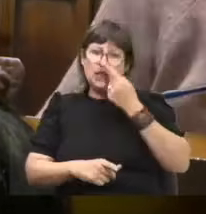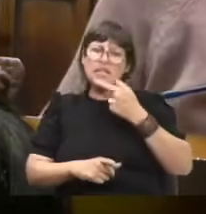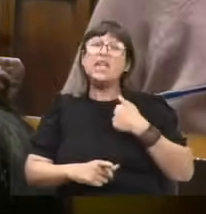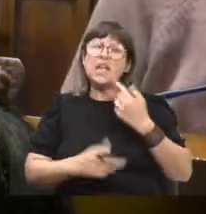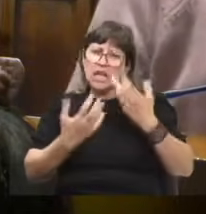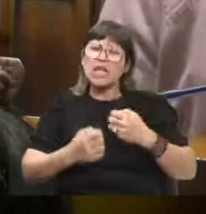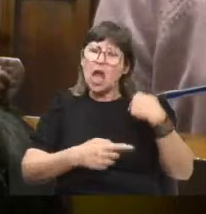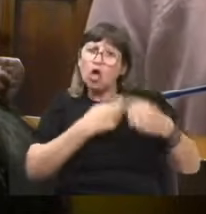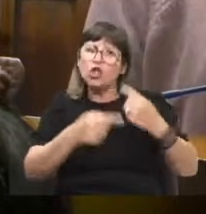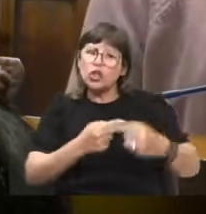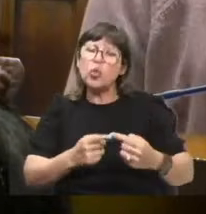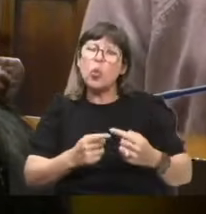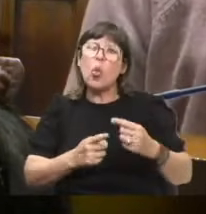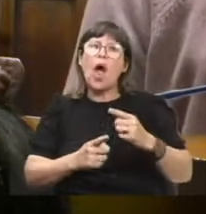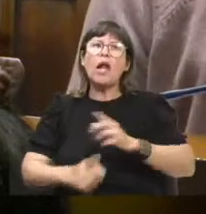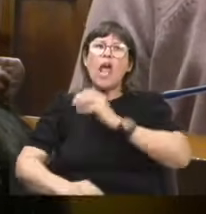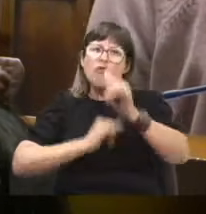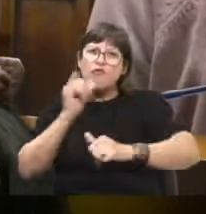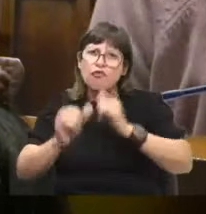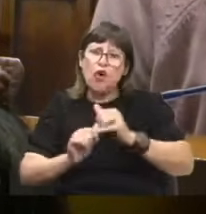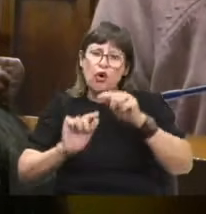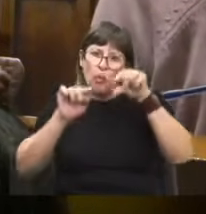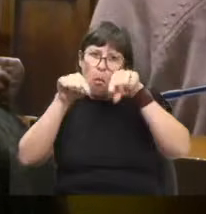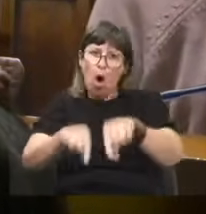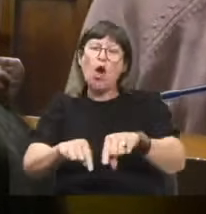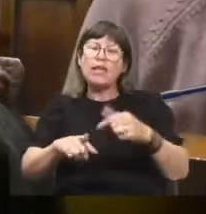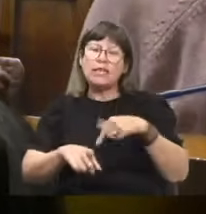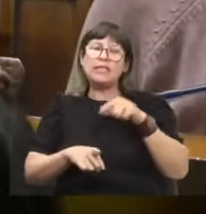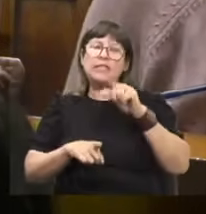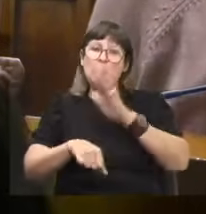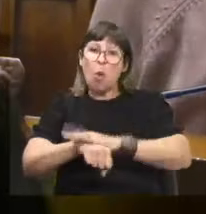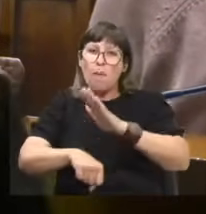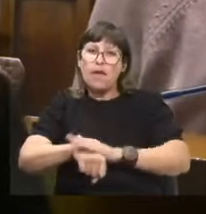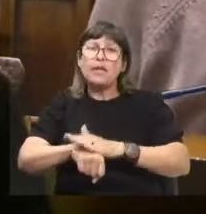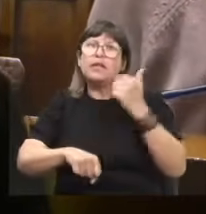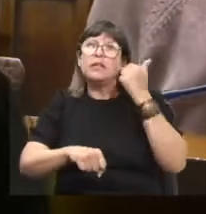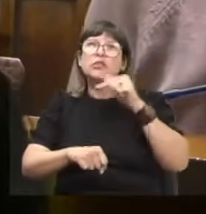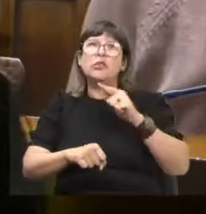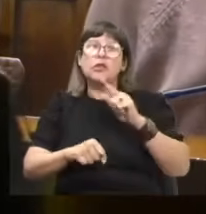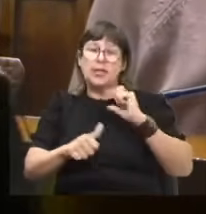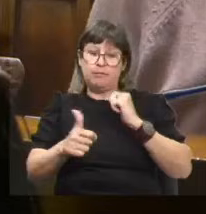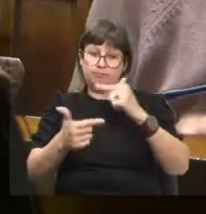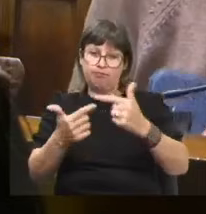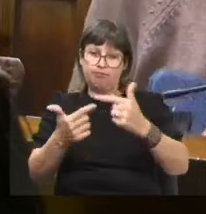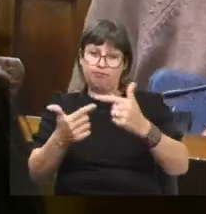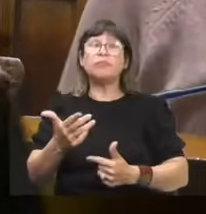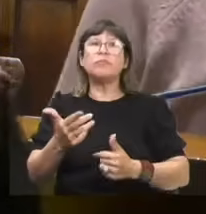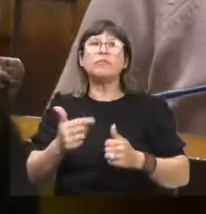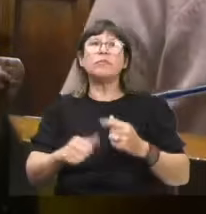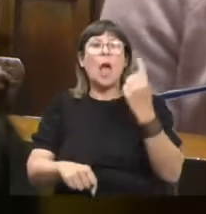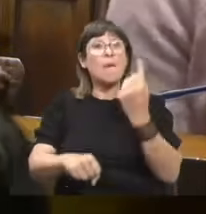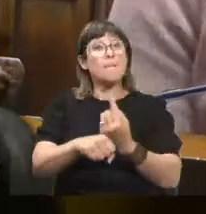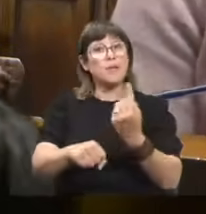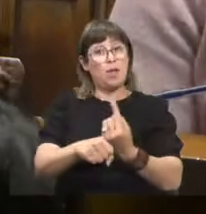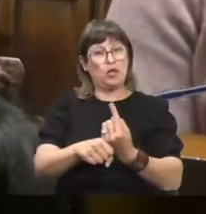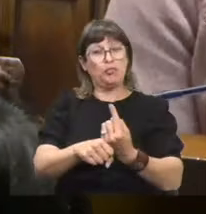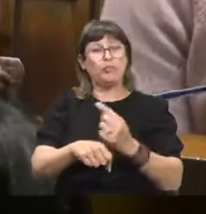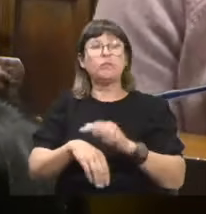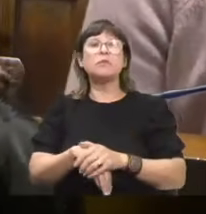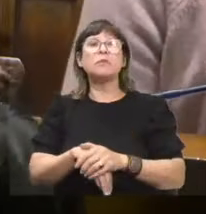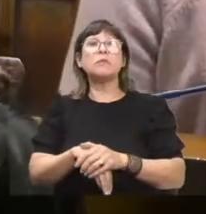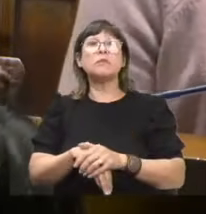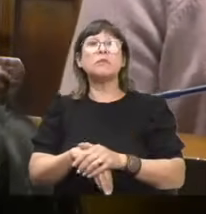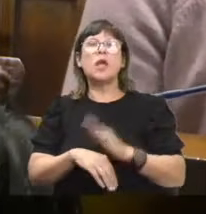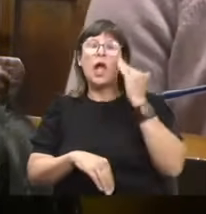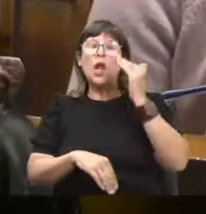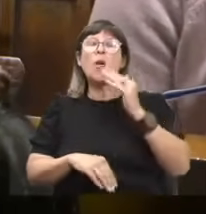realizando, informó en esa oportunidad que eran los siguientes. En primer lugar,